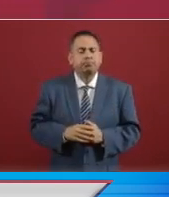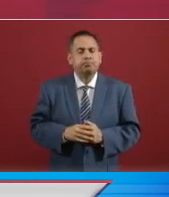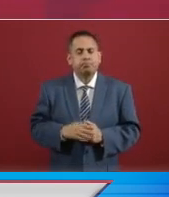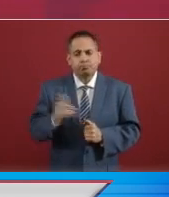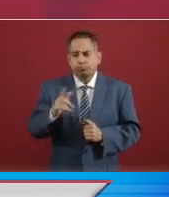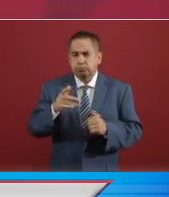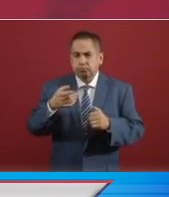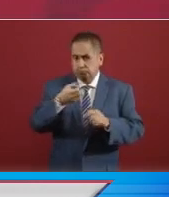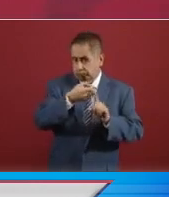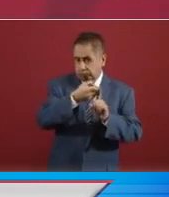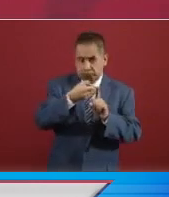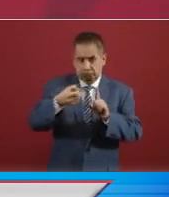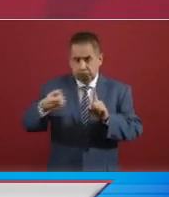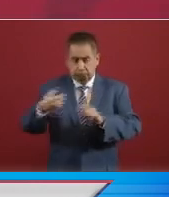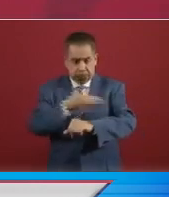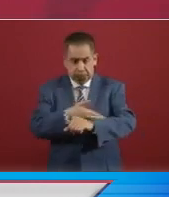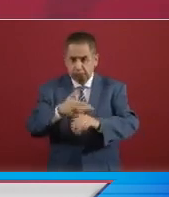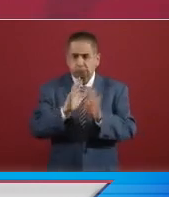normalizó